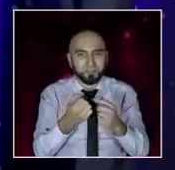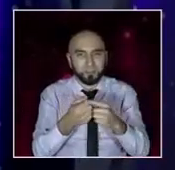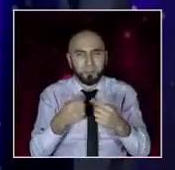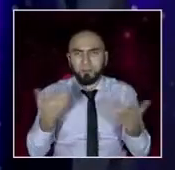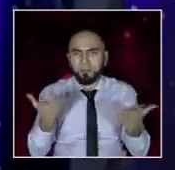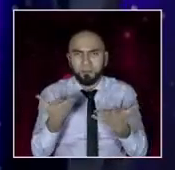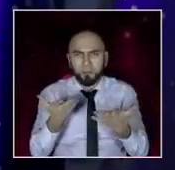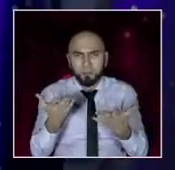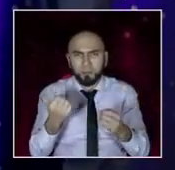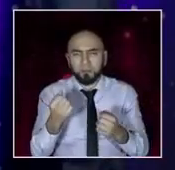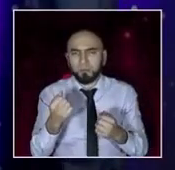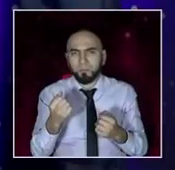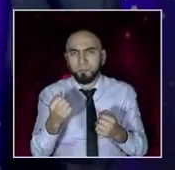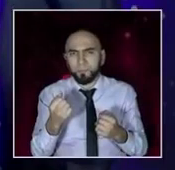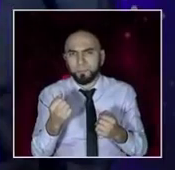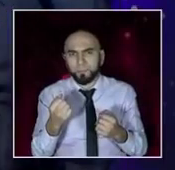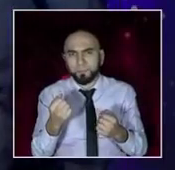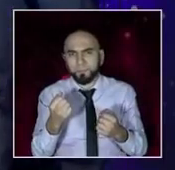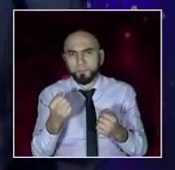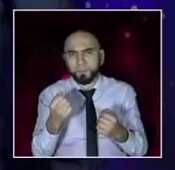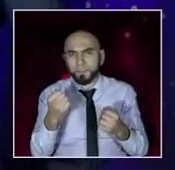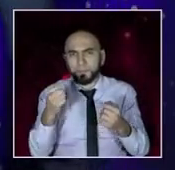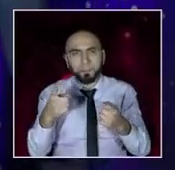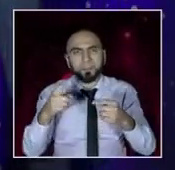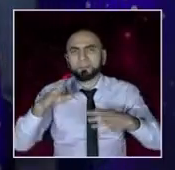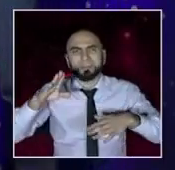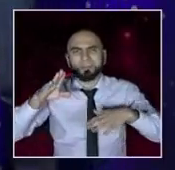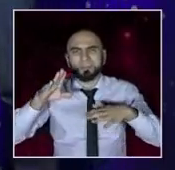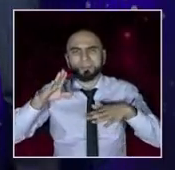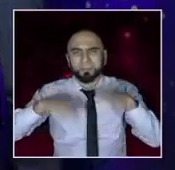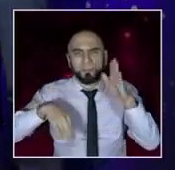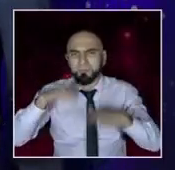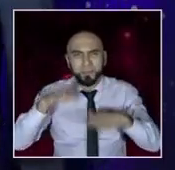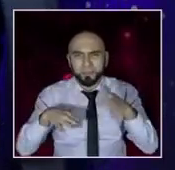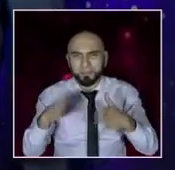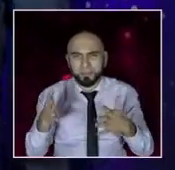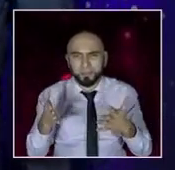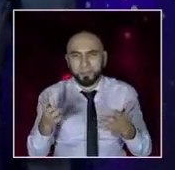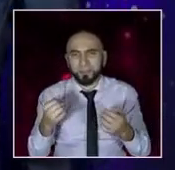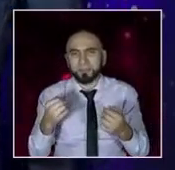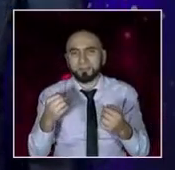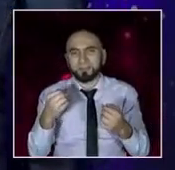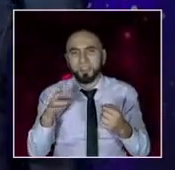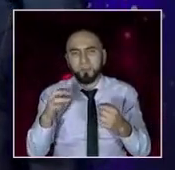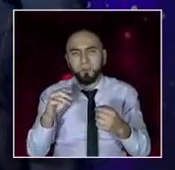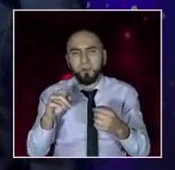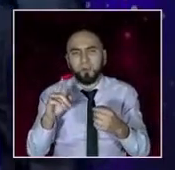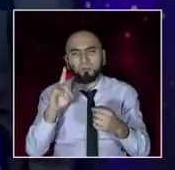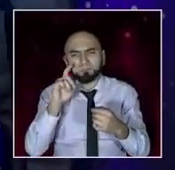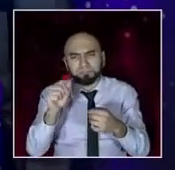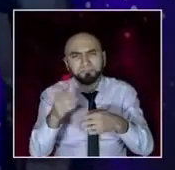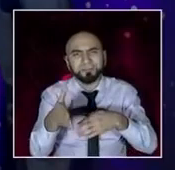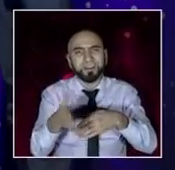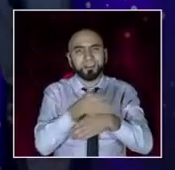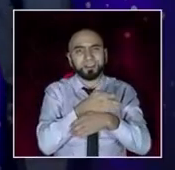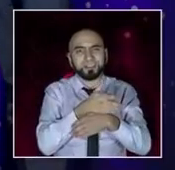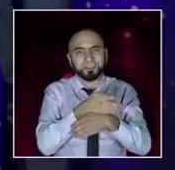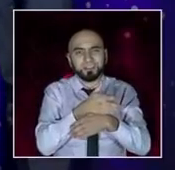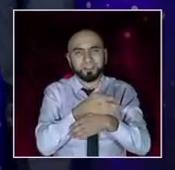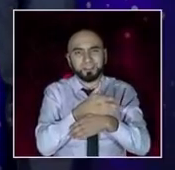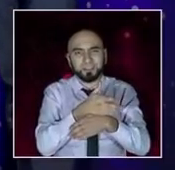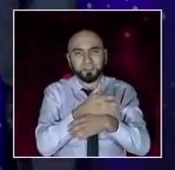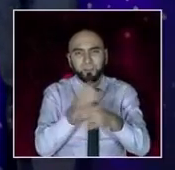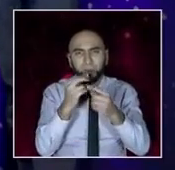afuera, del órgano sensorial, se depende tanto o más de predicciones que fluyen en la